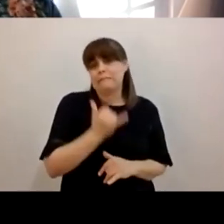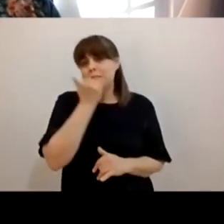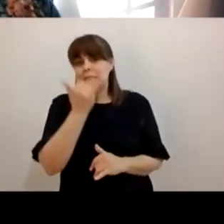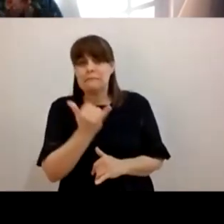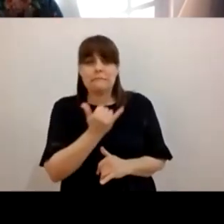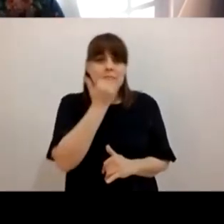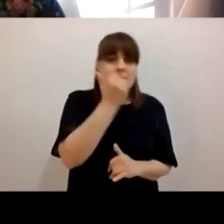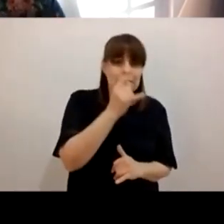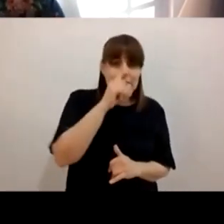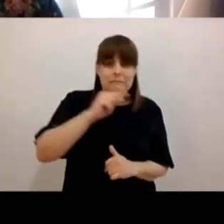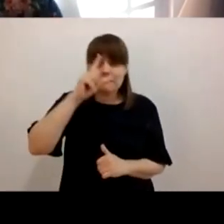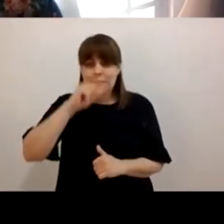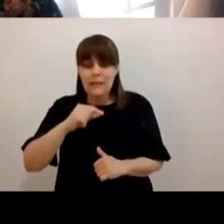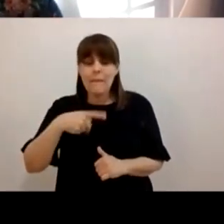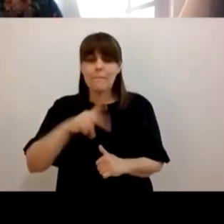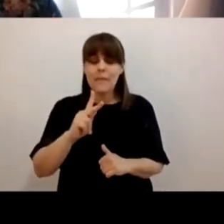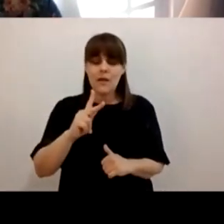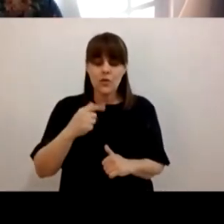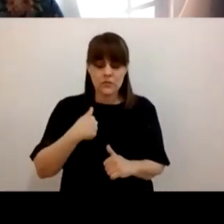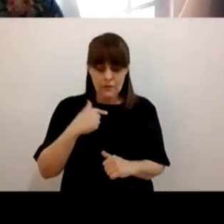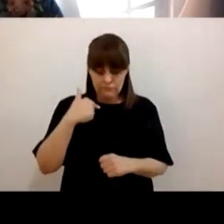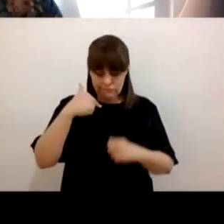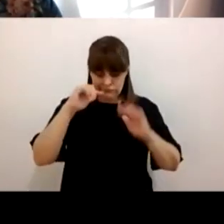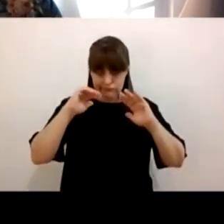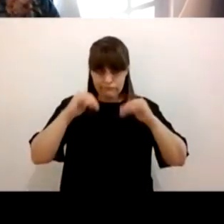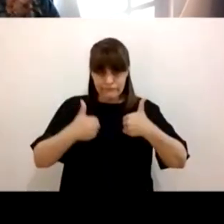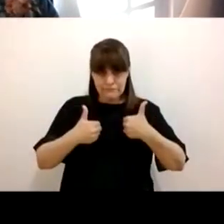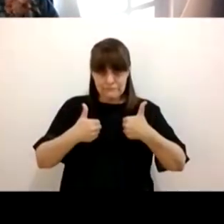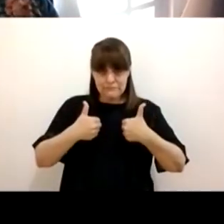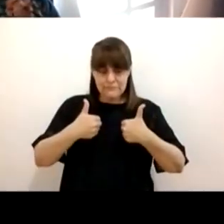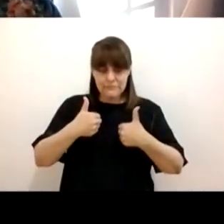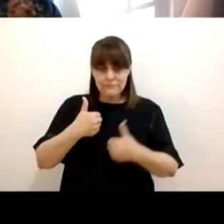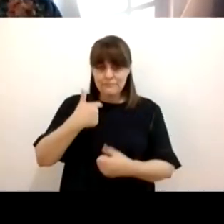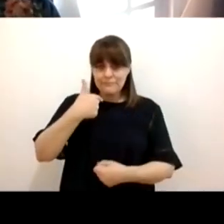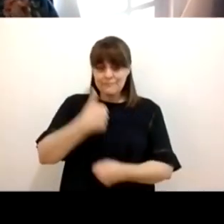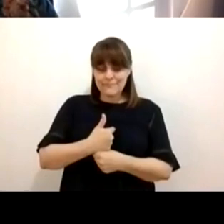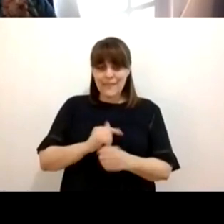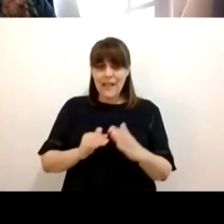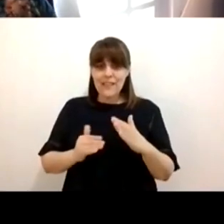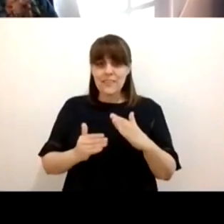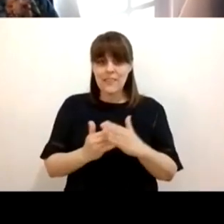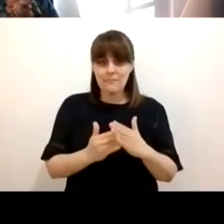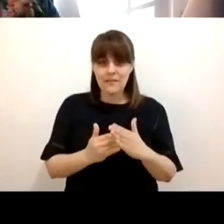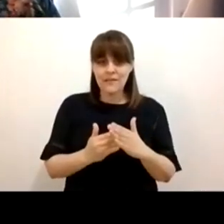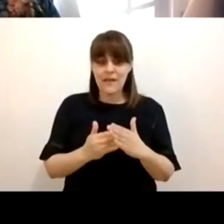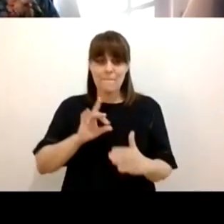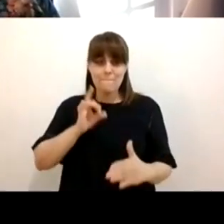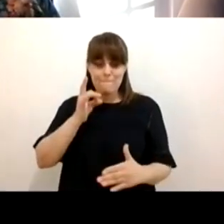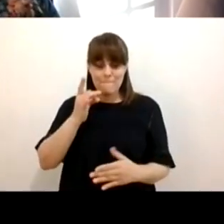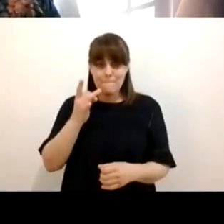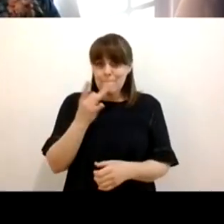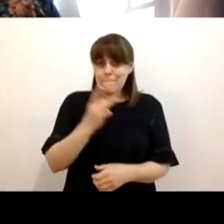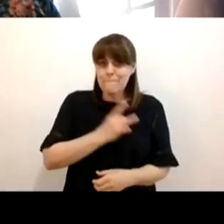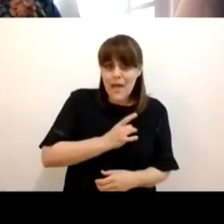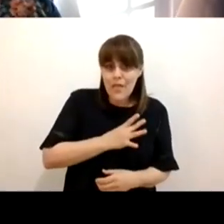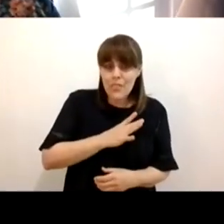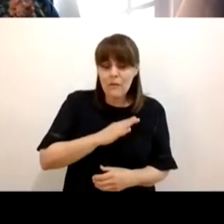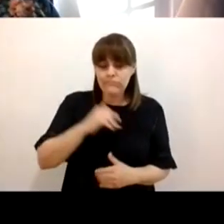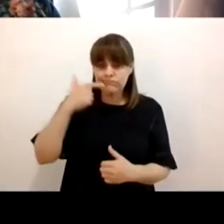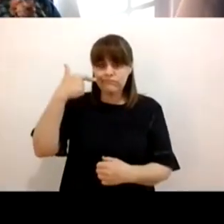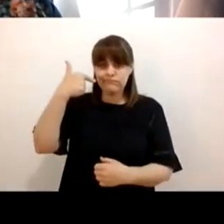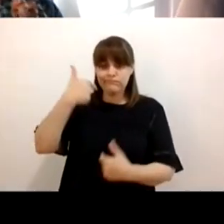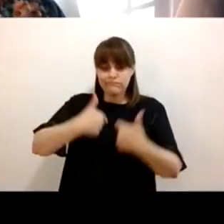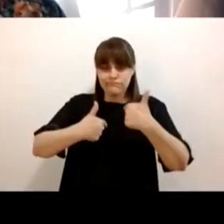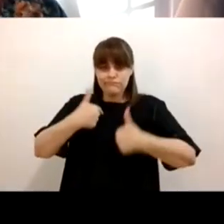mejor de los casos reflexionamos sobre nuestros propios límites y nuestros propios miedos yo creo que la crianza es un proceso de muchos miedos también